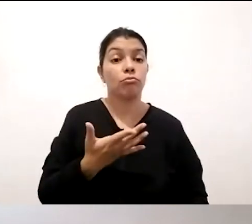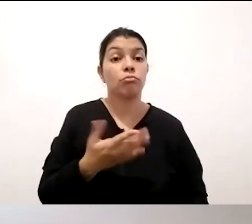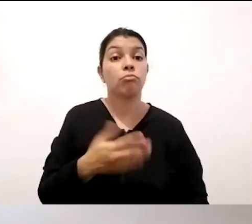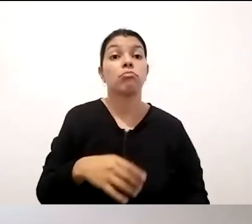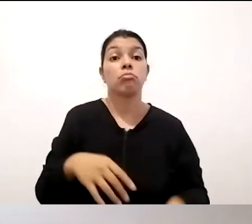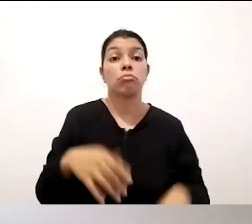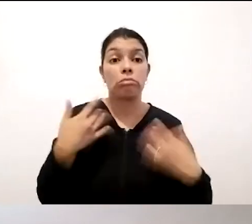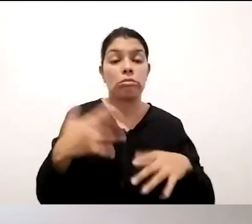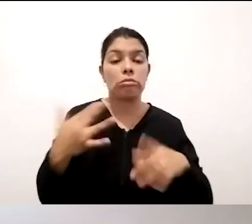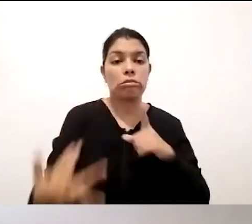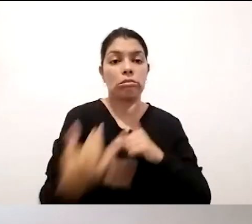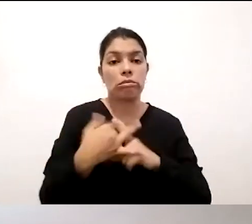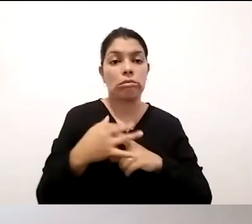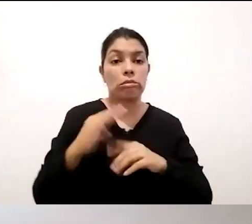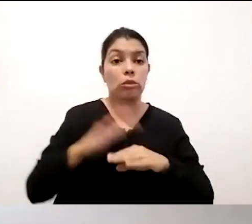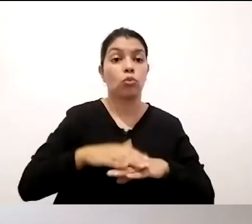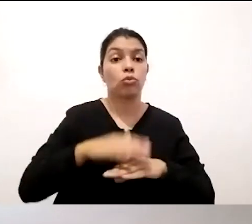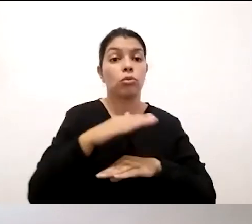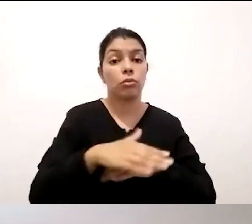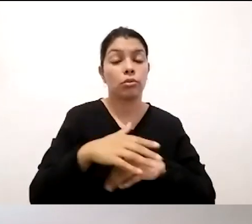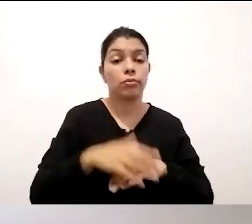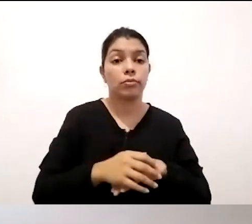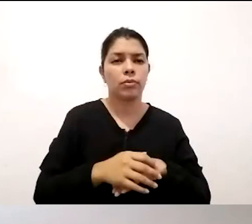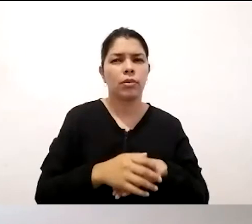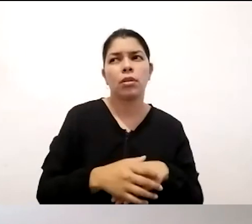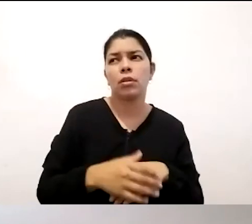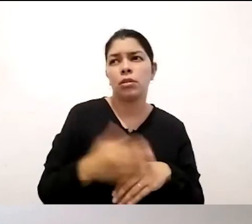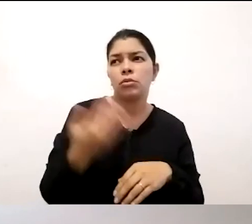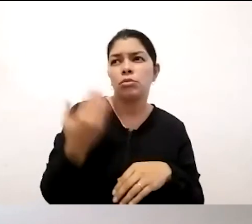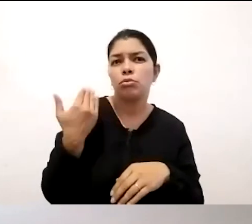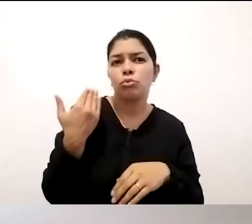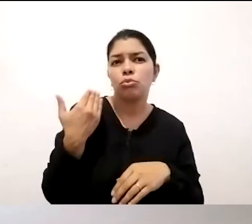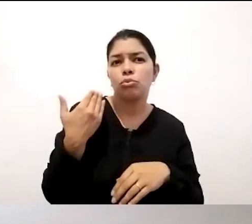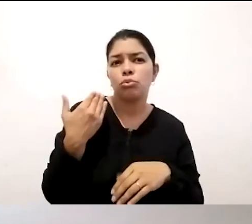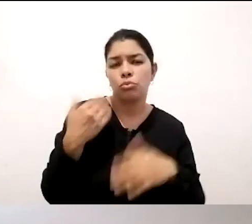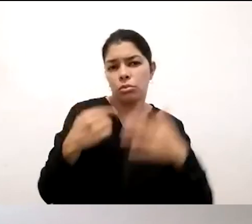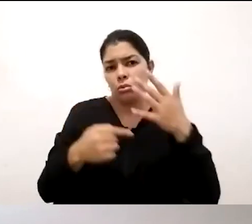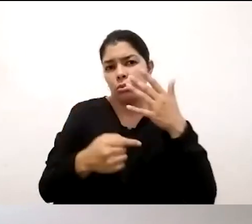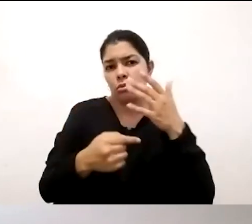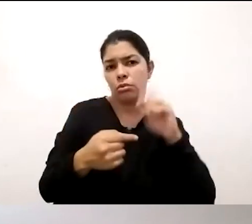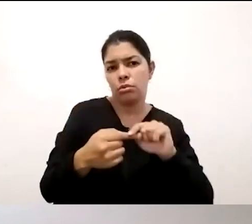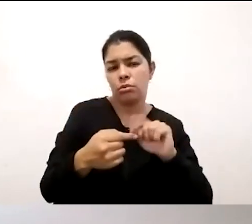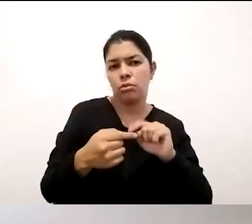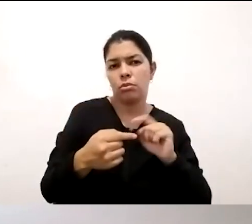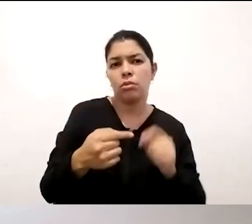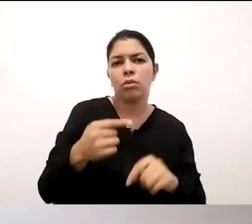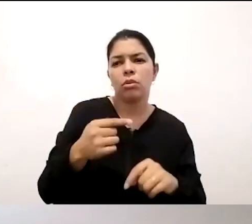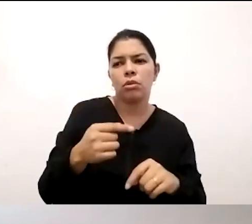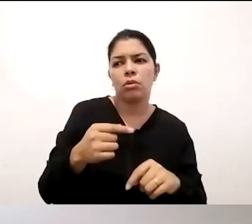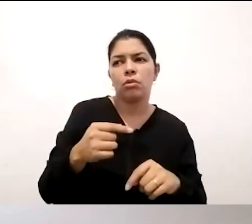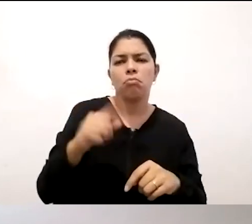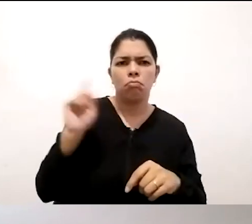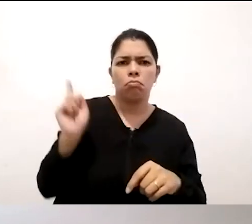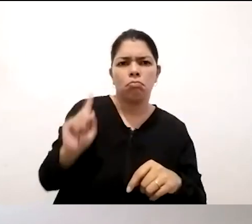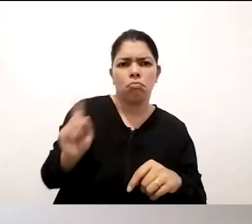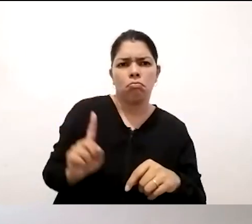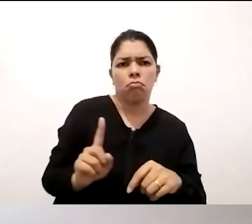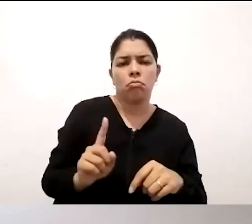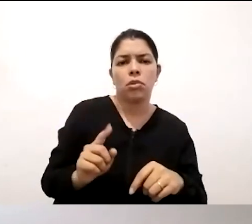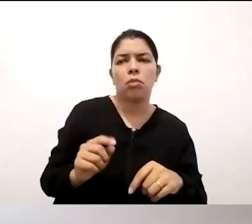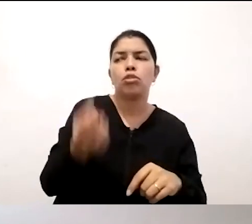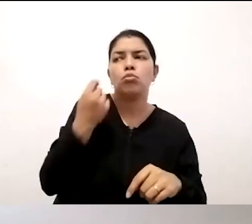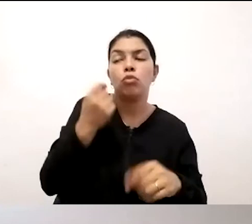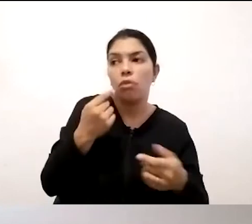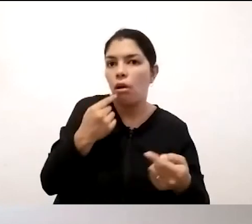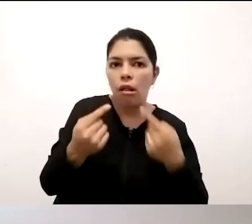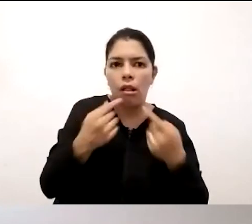último tipo de violencia del que últimamente se ha empezado a hablar con mayor fuerza, pero que ha estado presente a nivel histórico en las mujeres,